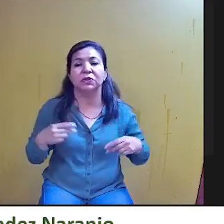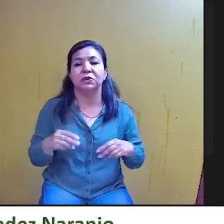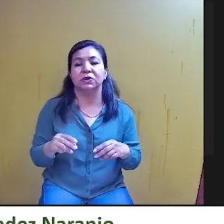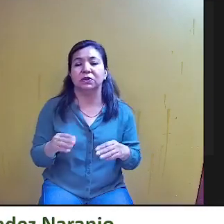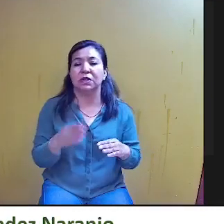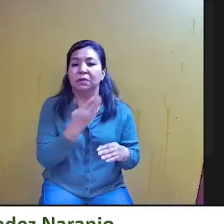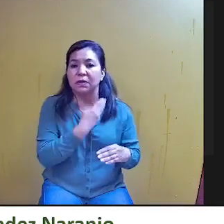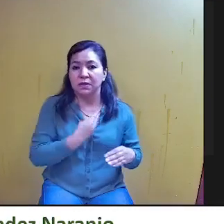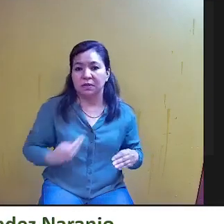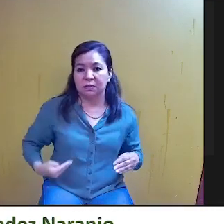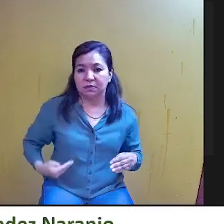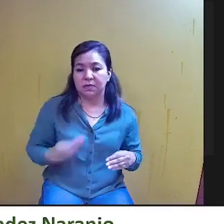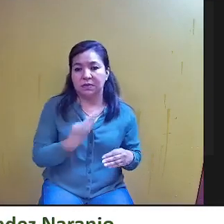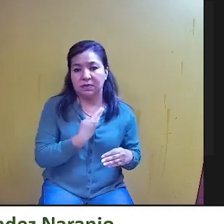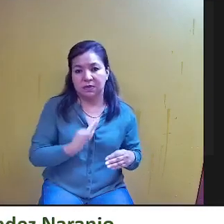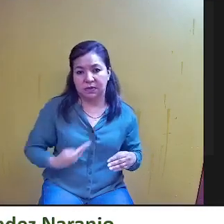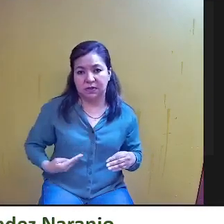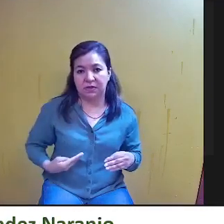presidencias.